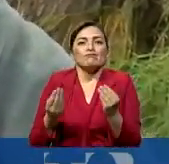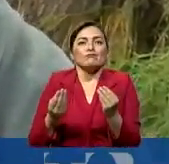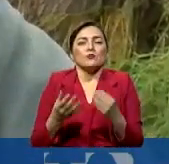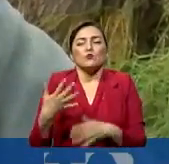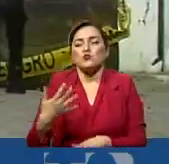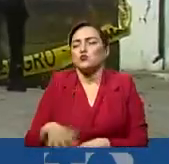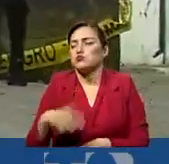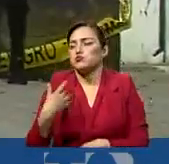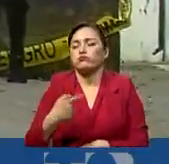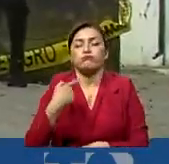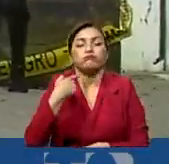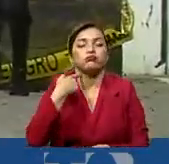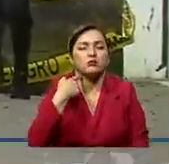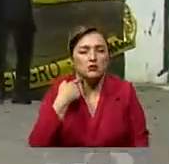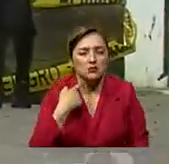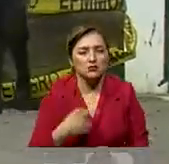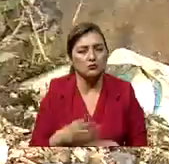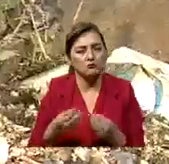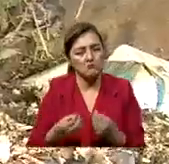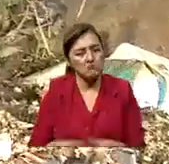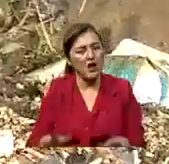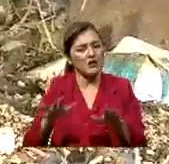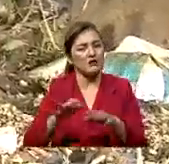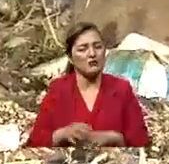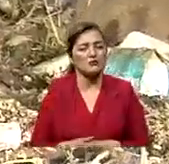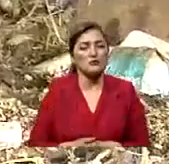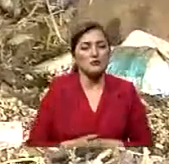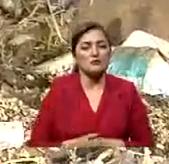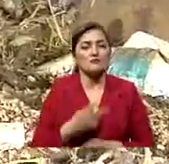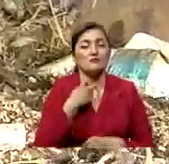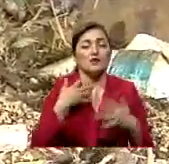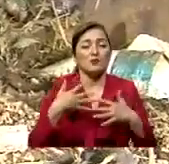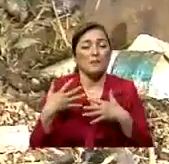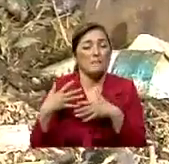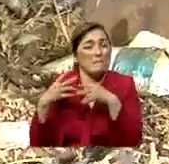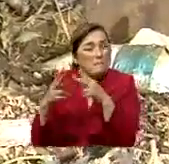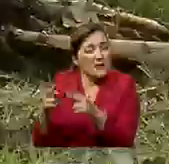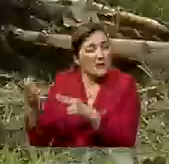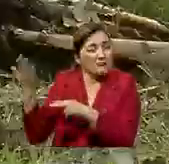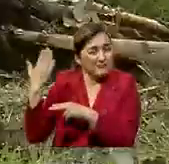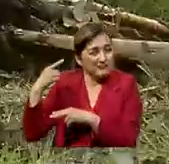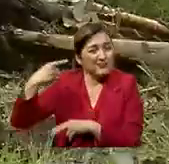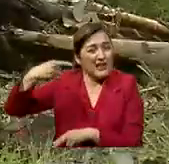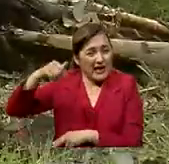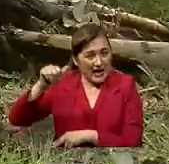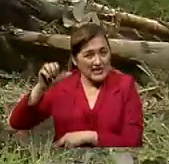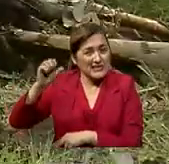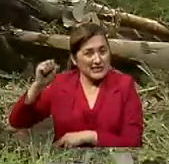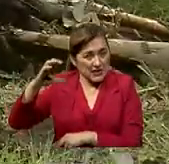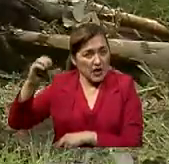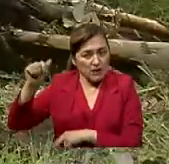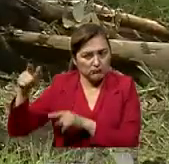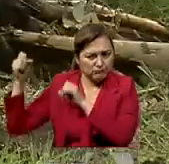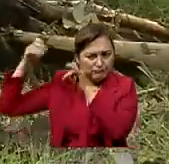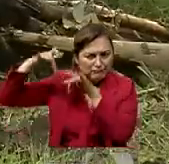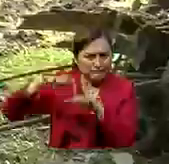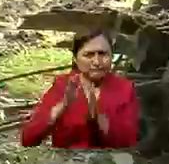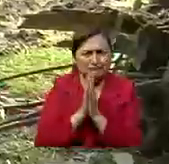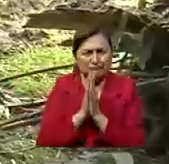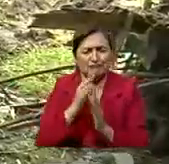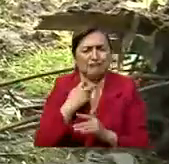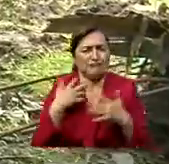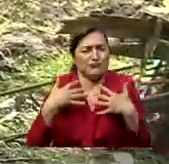pérdidas tremendas. Los moradores tienen miedo que ocurra algo similar al aluvión de la Gasca. Y en las viviendas permanecen montañas de